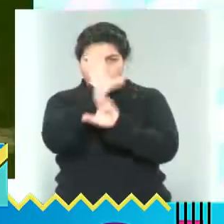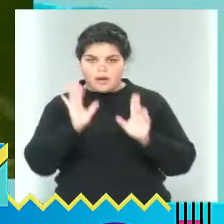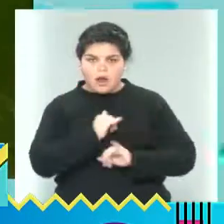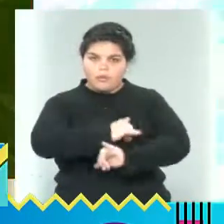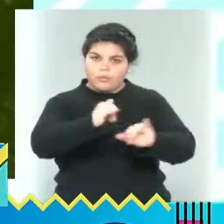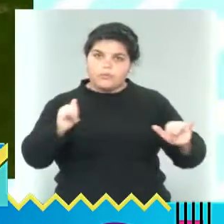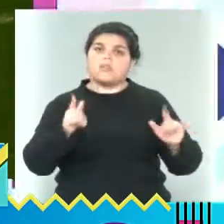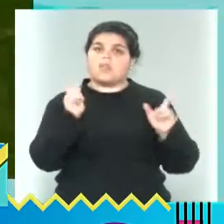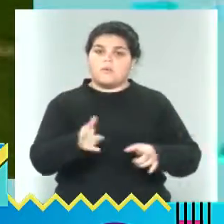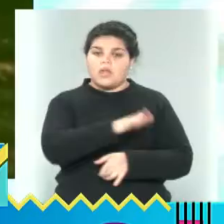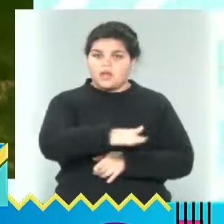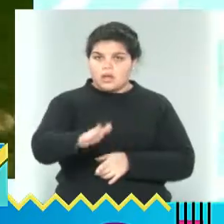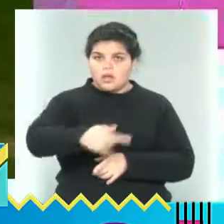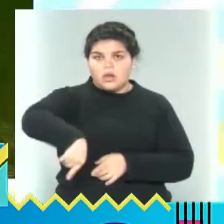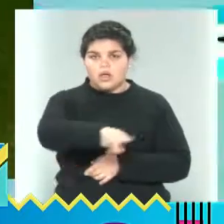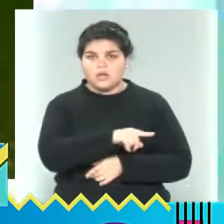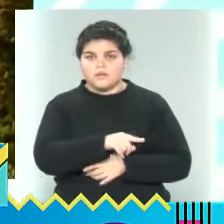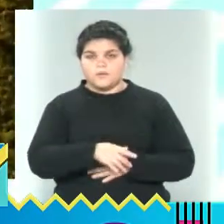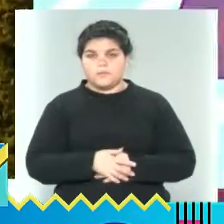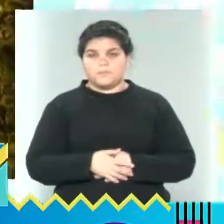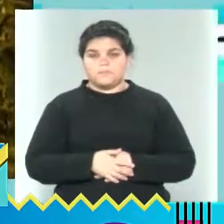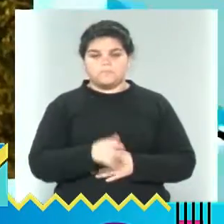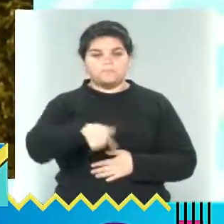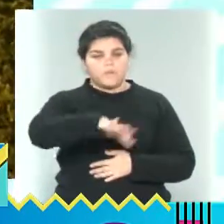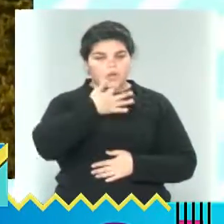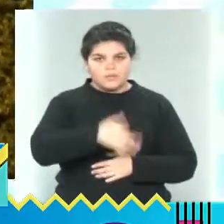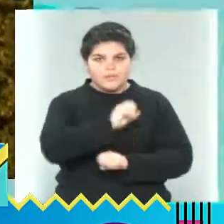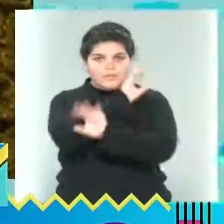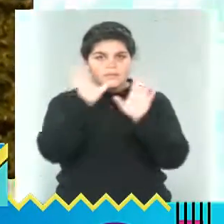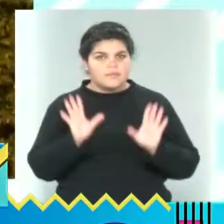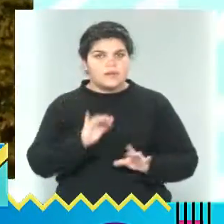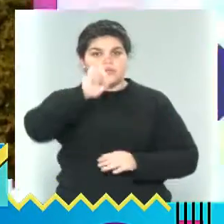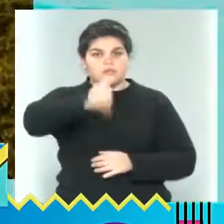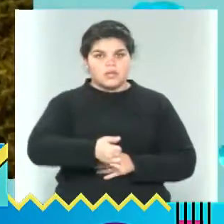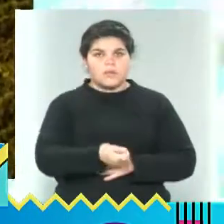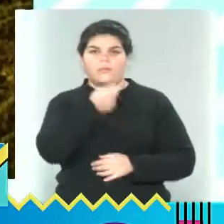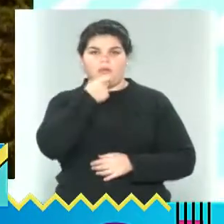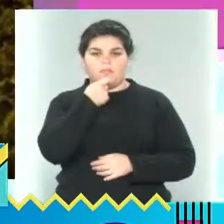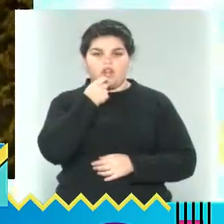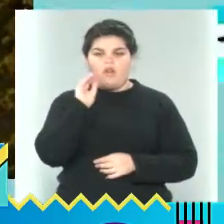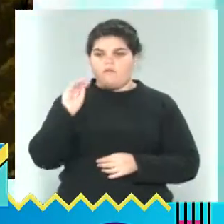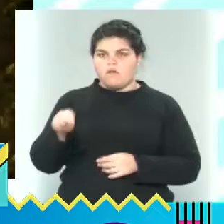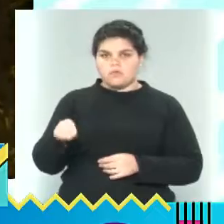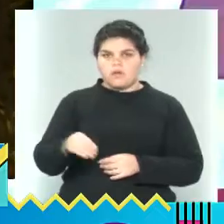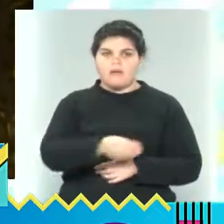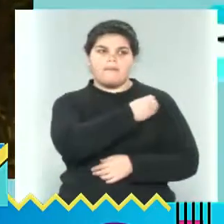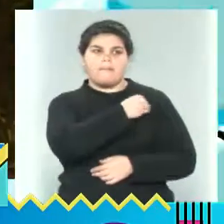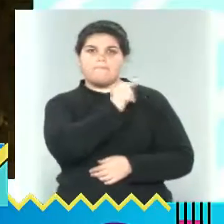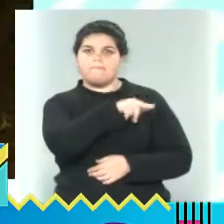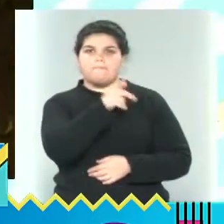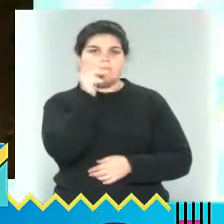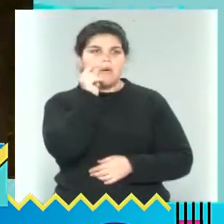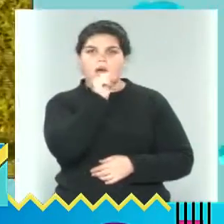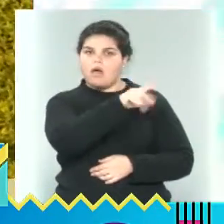a través de los chicos que son mucho más conscientes justamente de que cuando uno tira un papel, papá, tiraste un papel, o sea, cosas